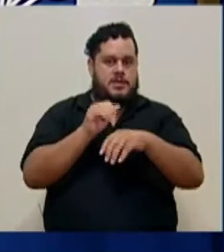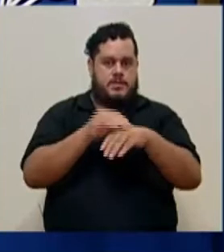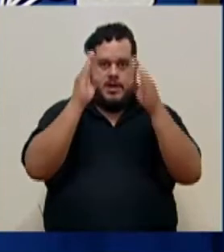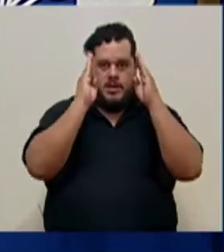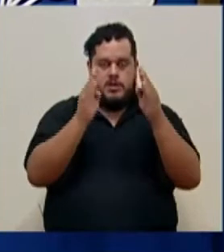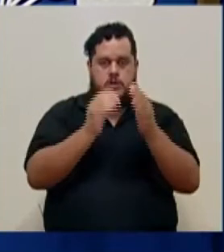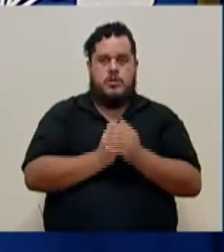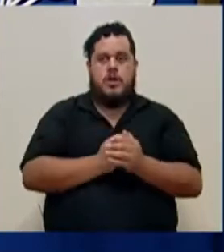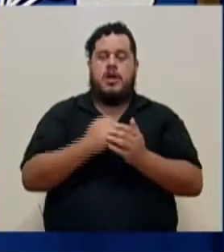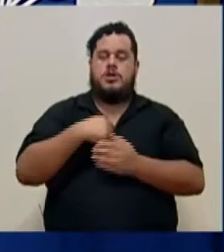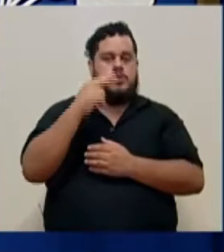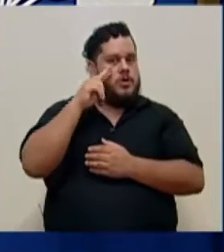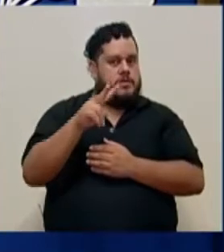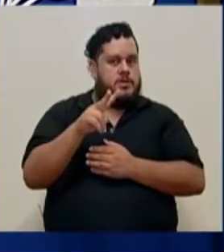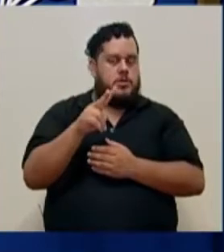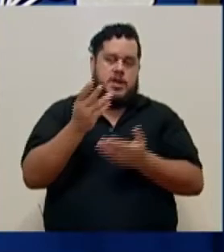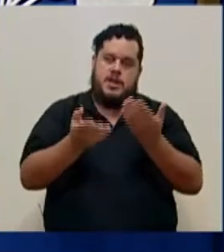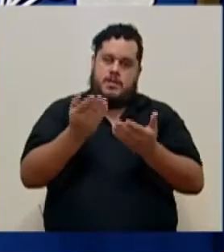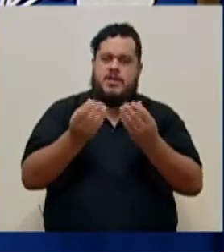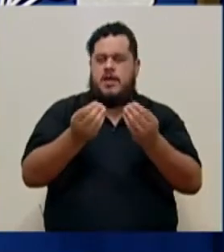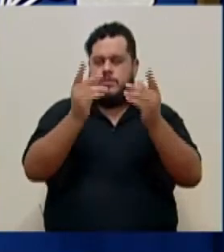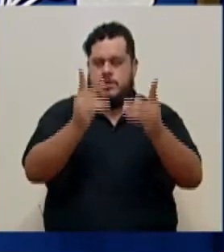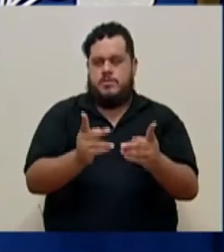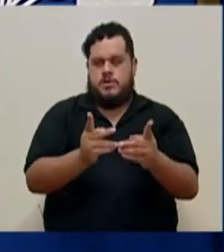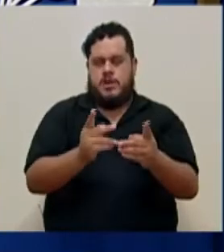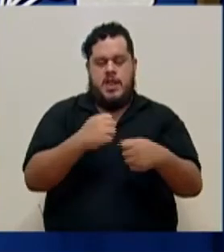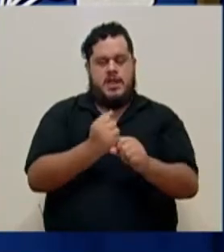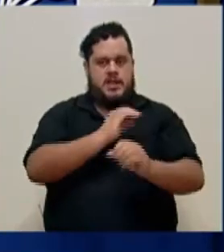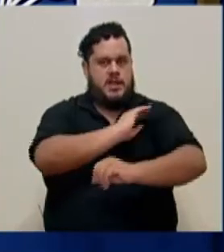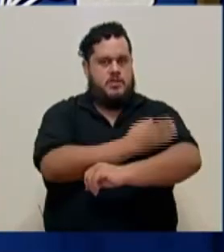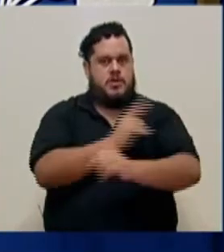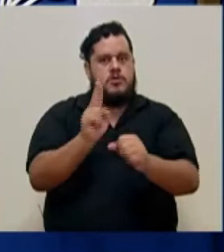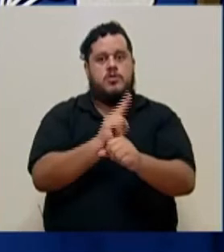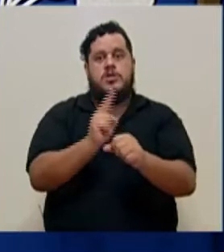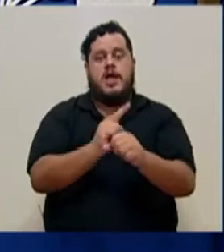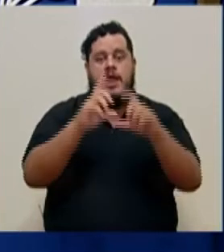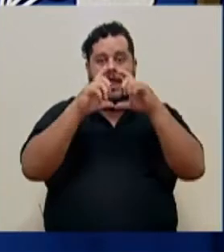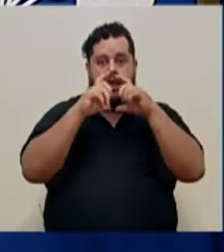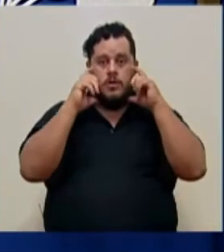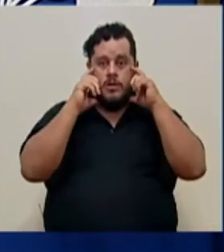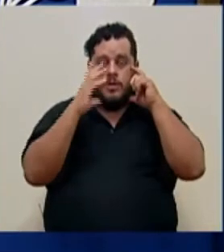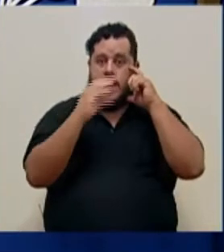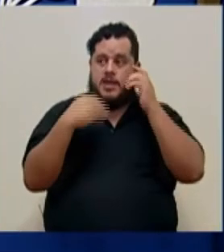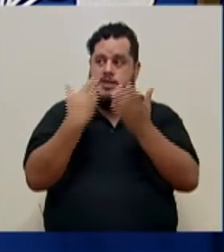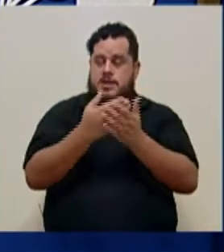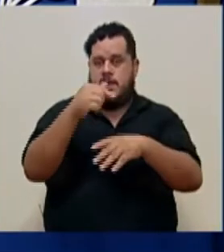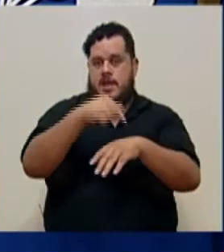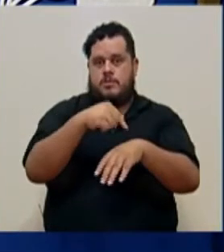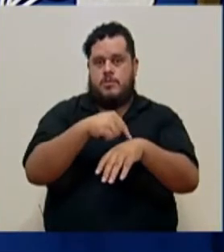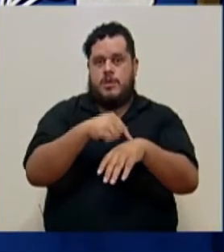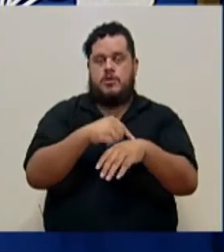atención de que he visto que posiblemente hay muchas personas que hacen el esfuerzo de usar el cubrebocas y llega el momento